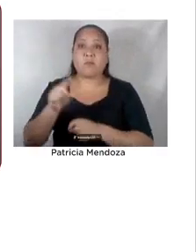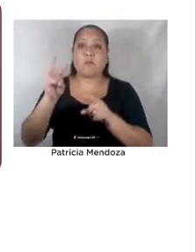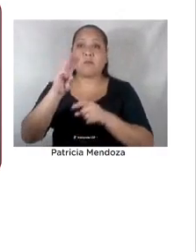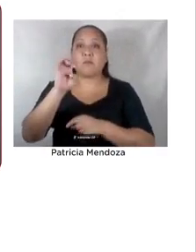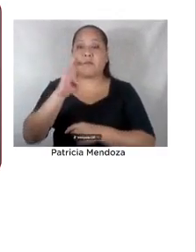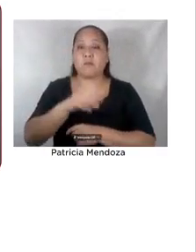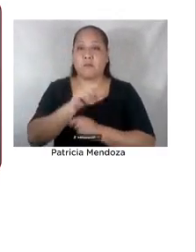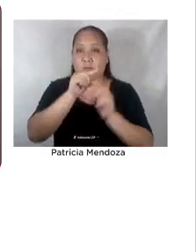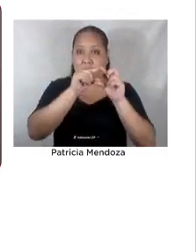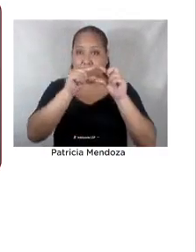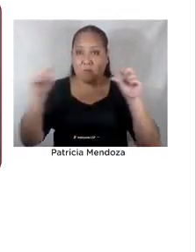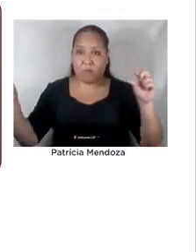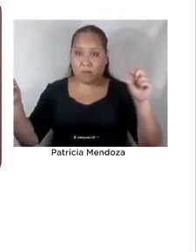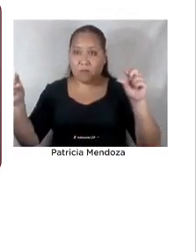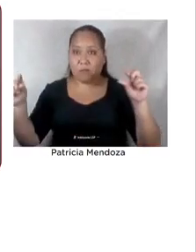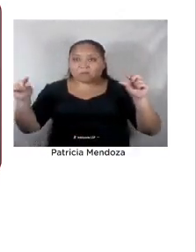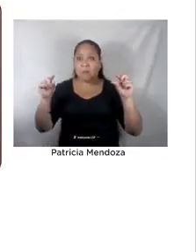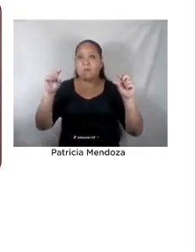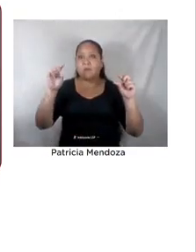a esta dirección web